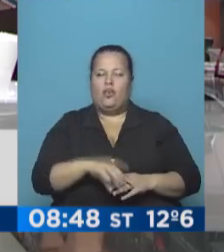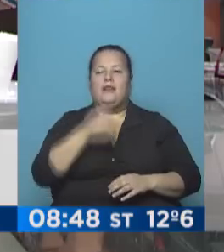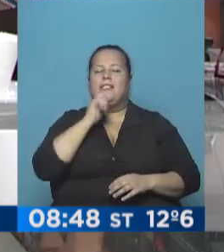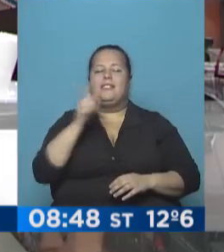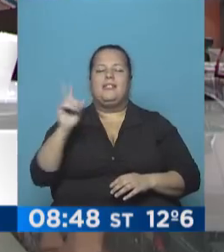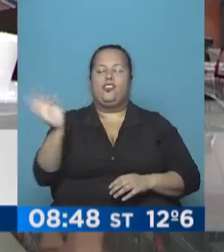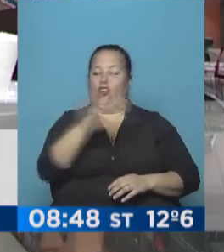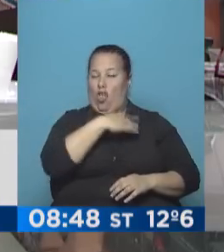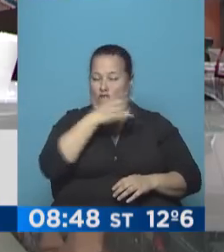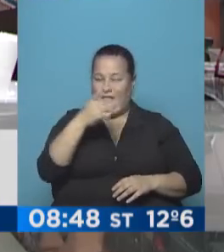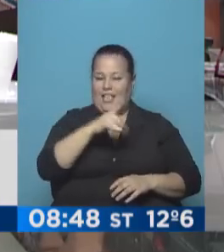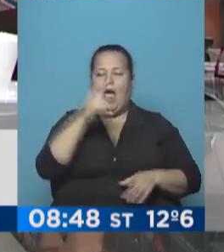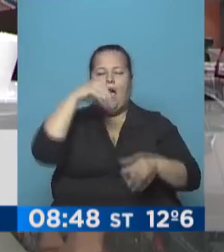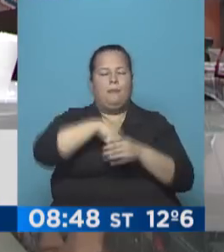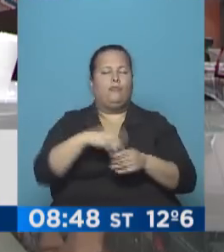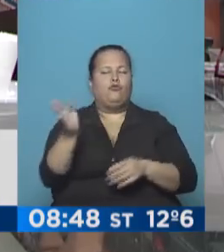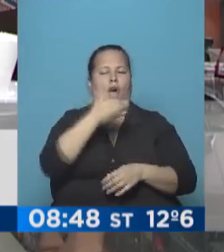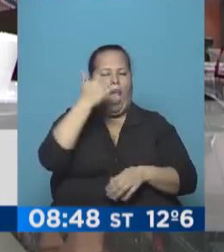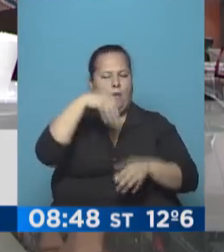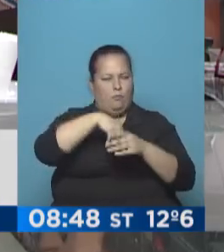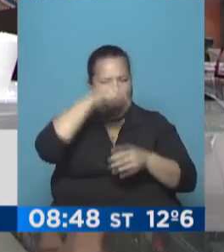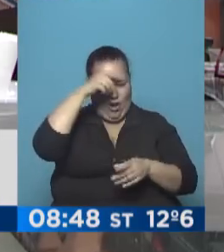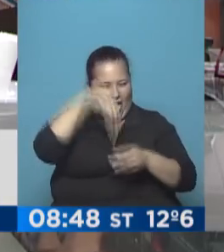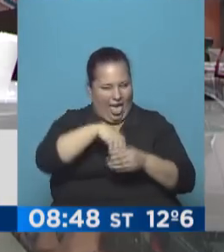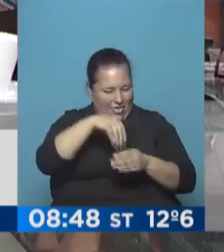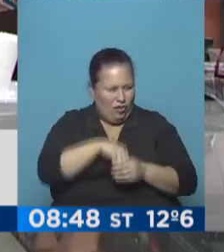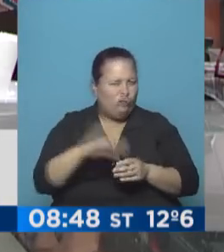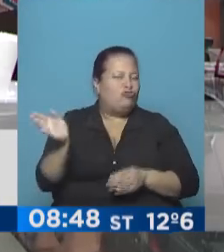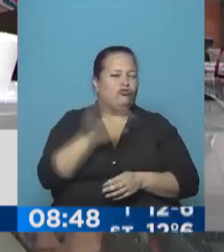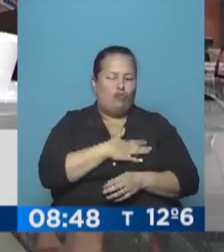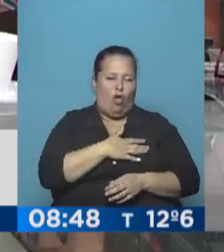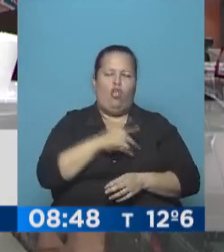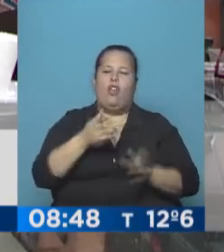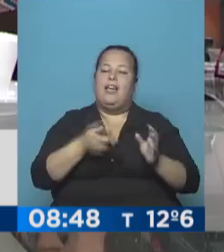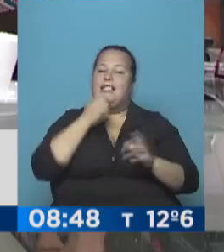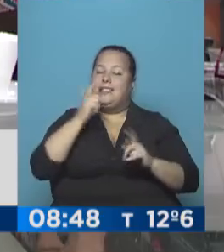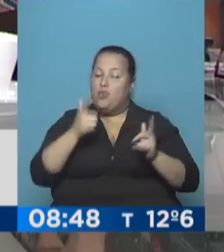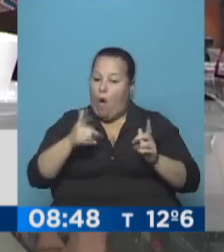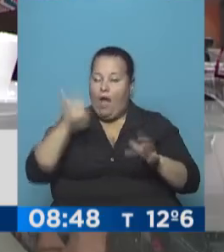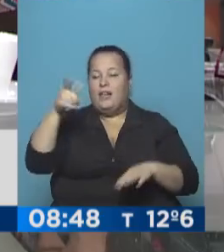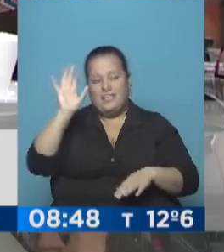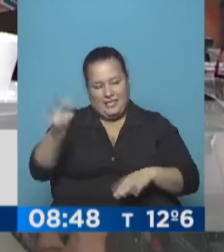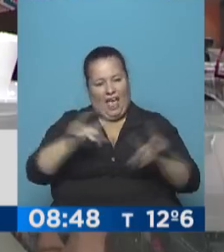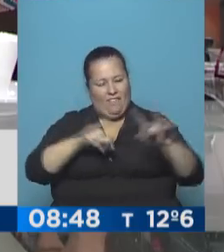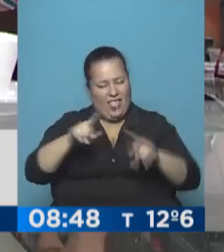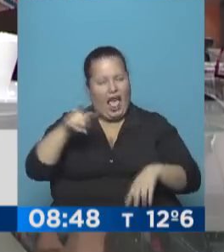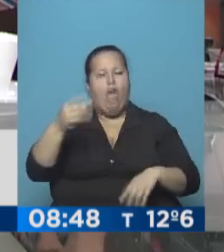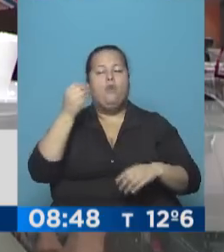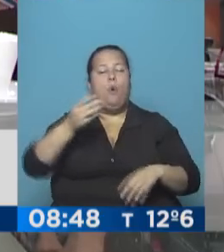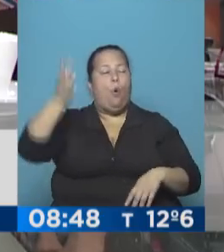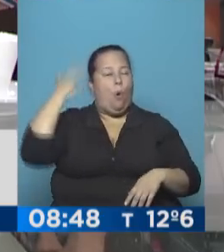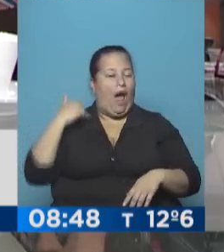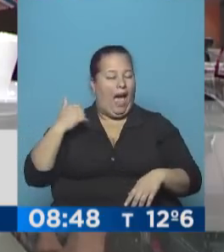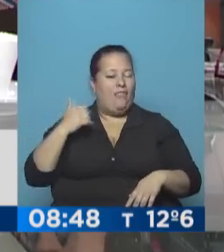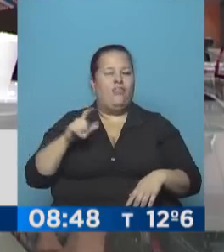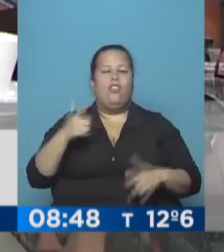en el resto de las líneas, que no vaya con personal policial a bordo. Ajá. Esto lo sabe el delegado Reynoso, porque cuando, frente a